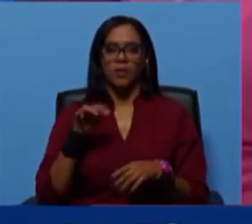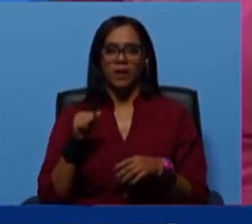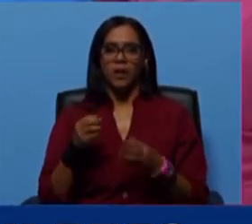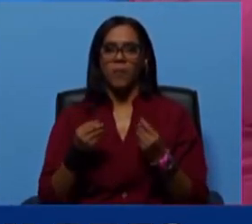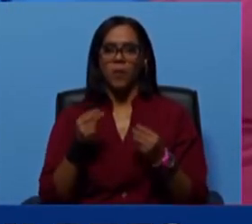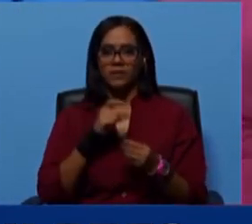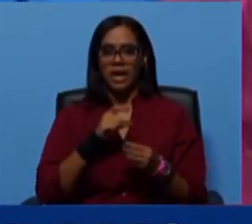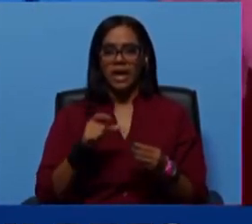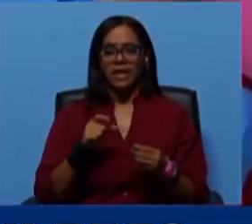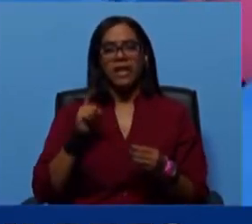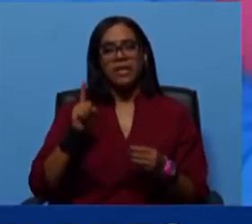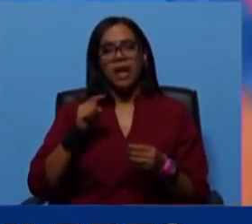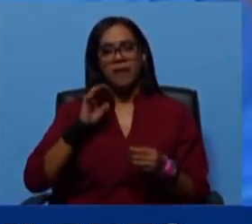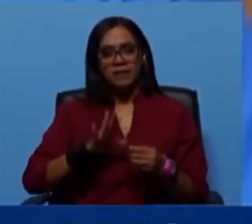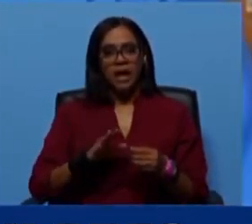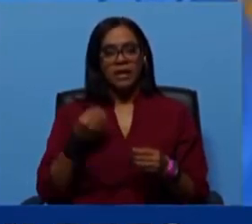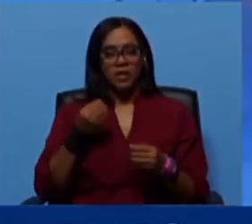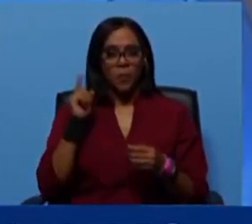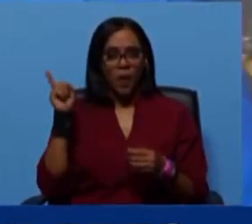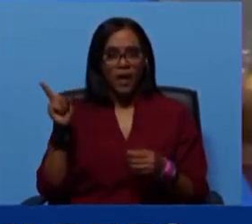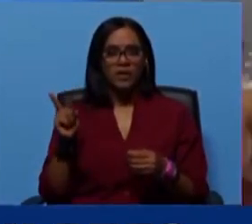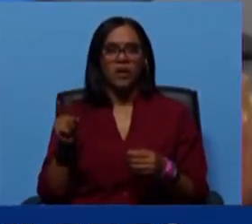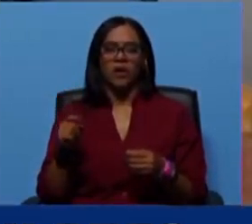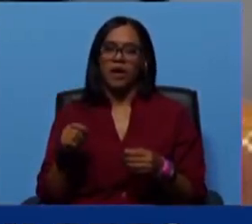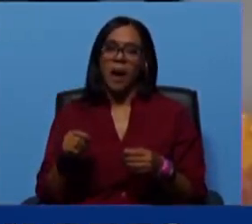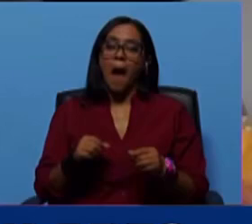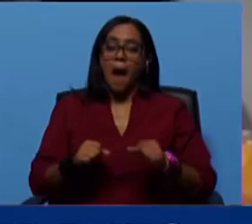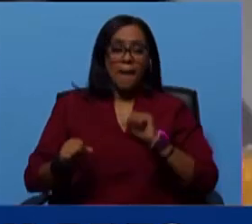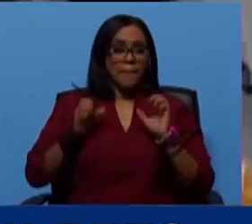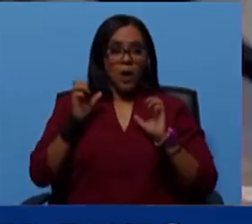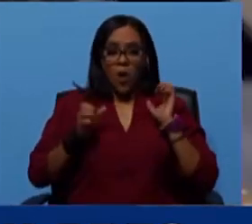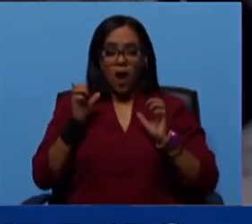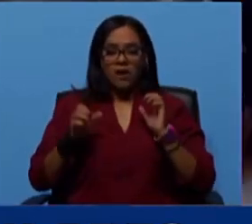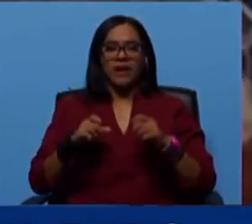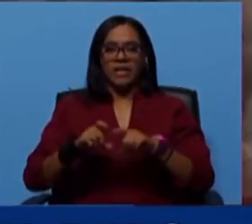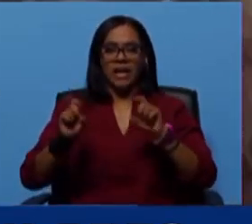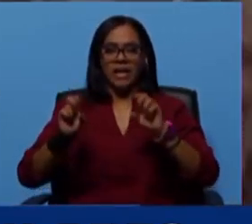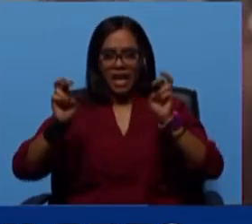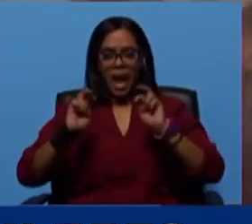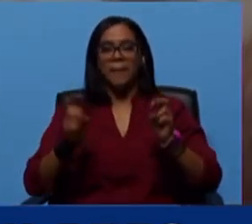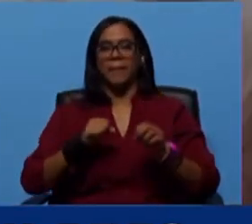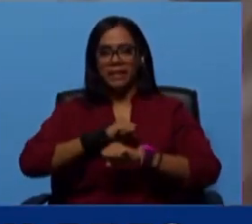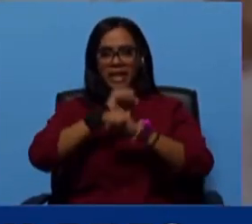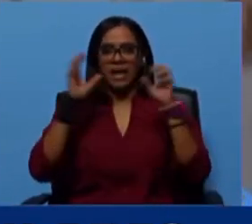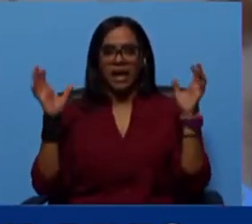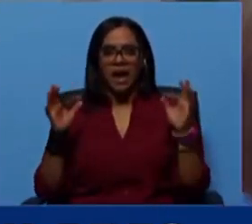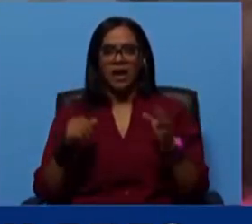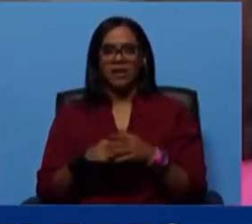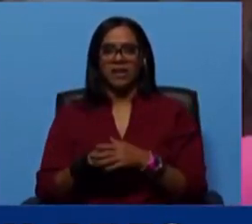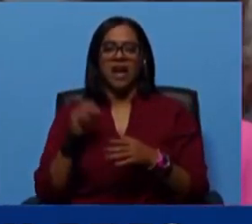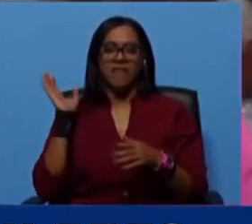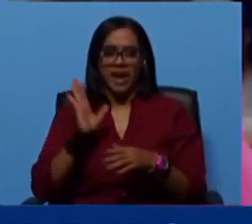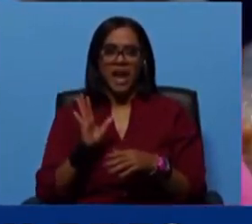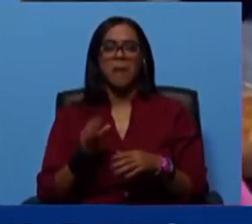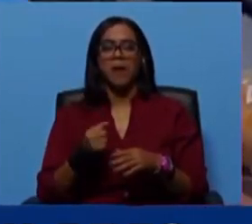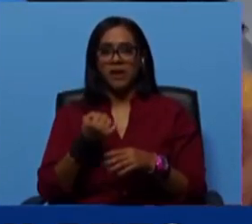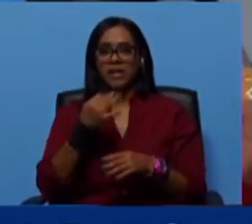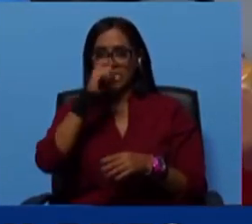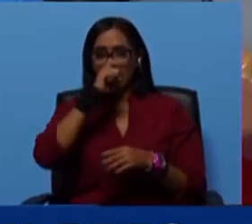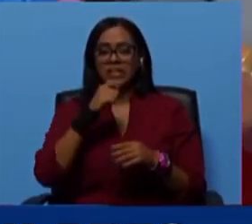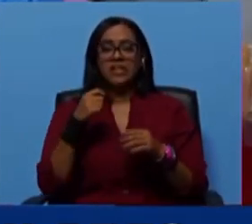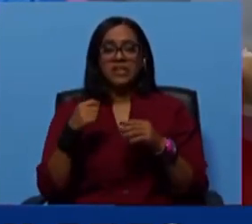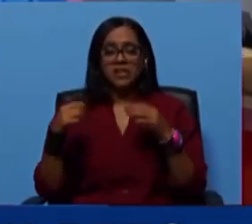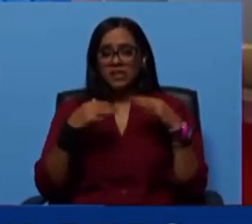estar, así como ellos, quizás motivados con este tema de las bodegas, porque vamos a estar claro que venimos unos cuantos años de guerra económica,